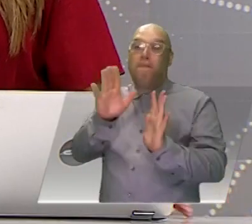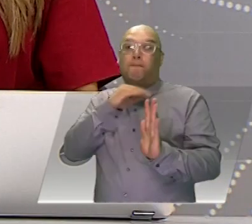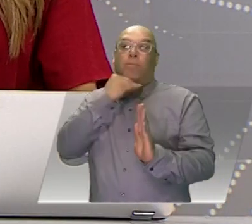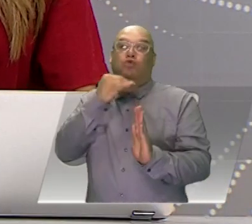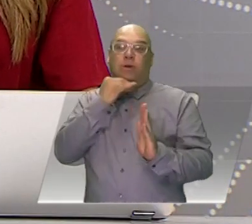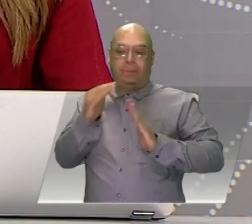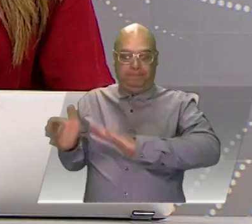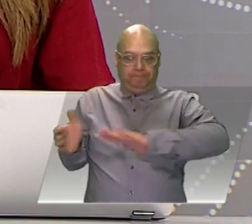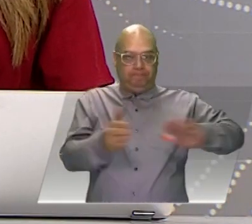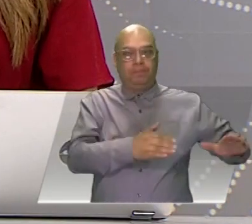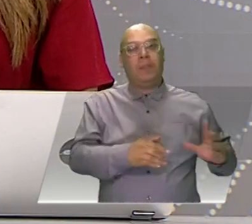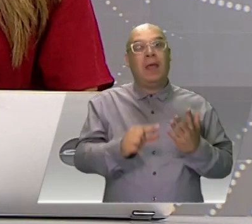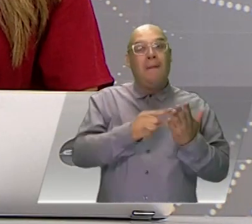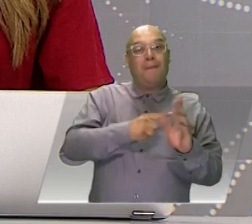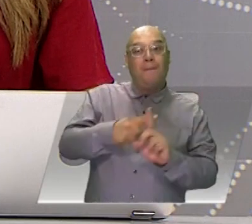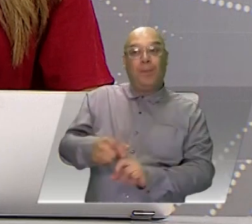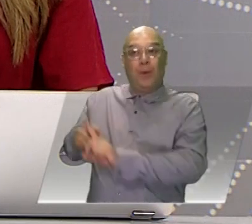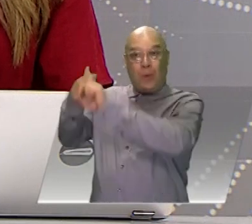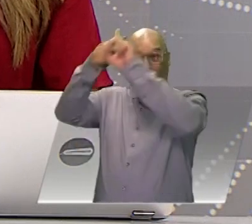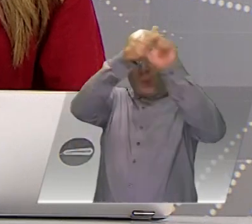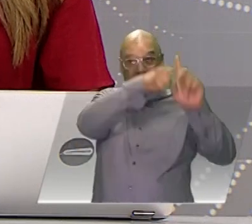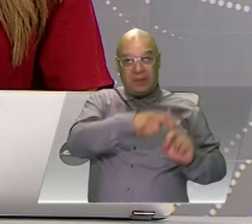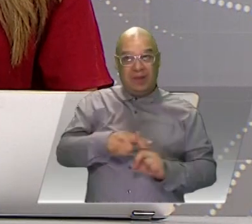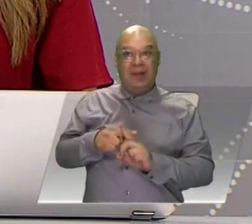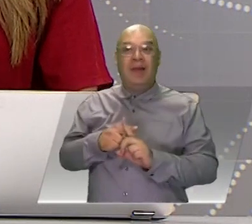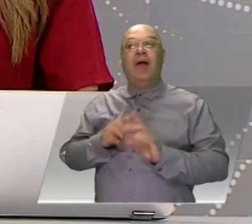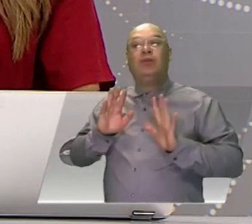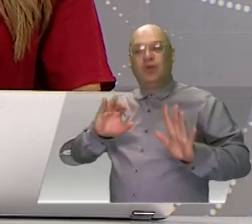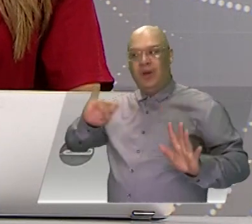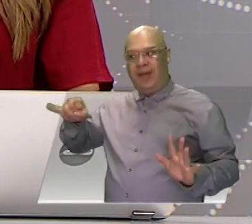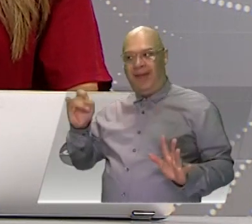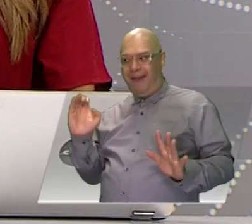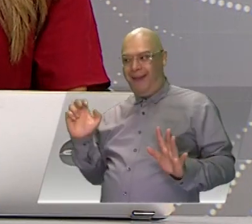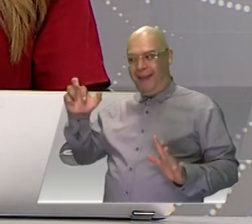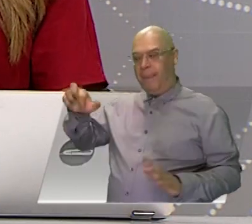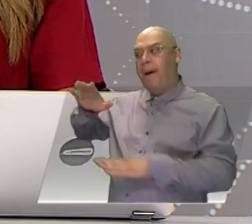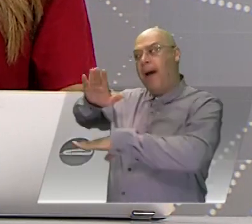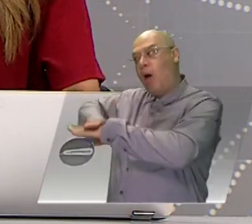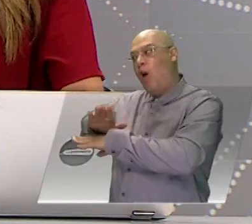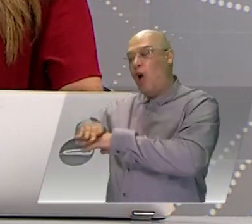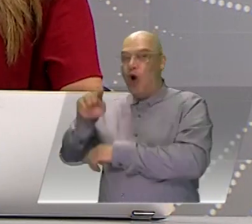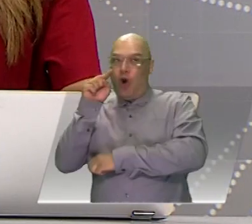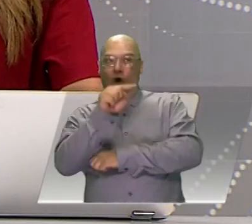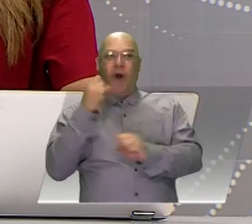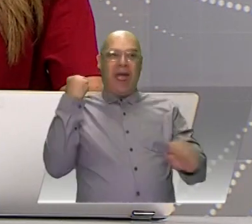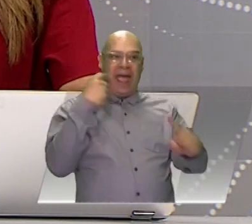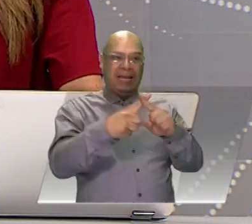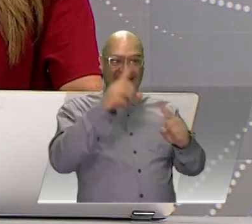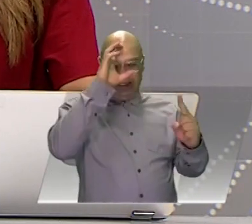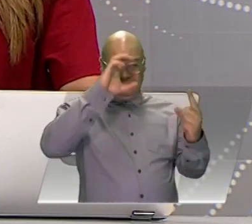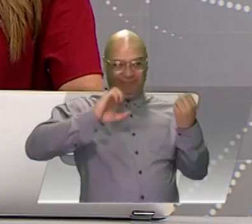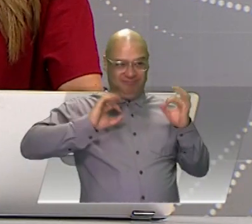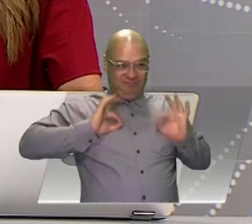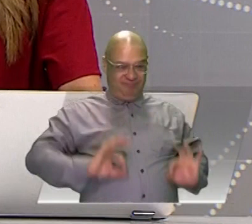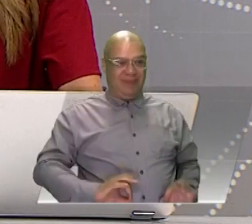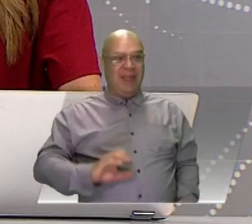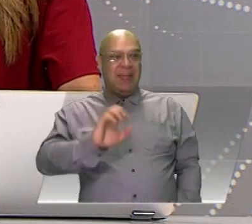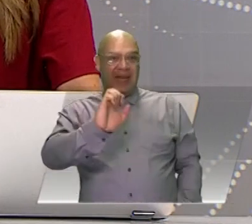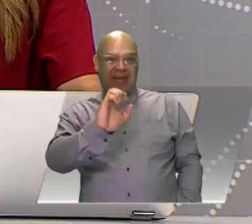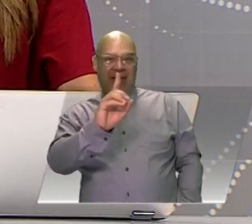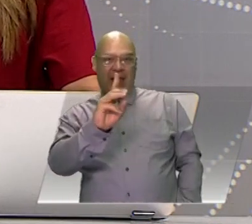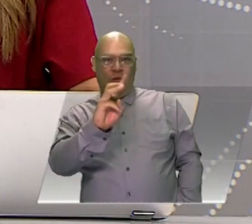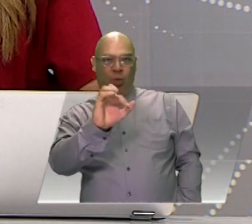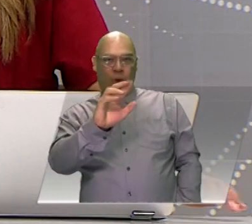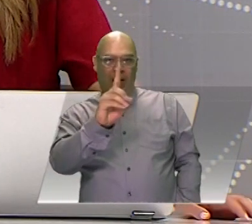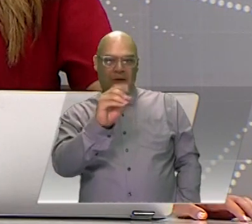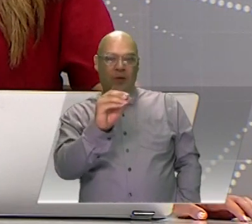Y la Procuraduría General de la Nación le pidió a la Jurisdicción Especial de Paz llamar al excomandante del Ejército General retirado Eduardo Zapateiro